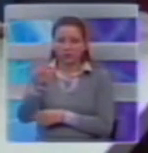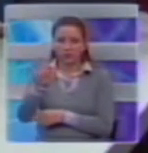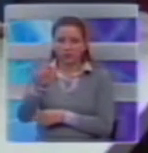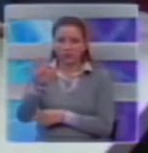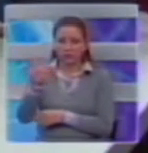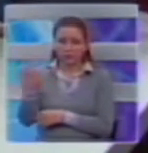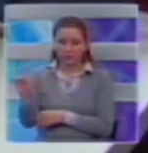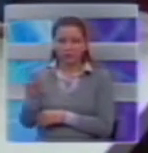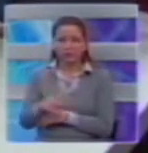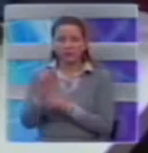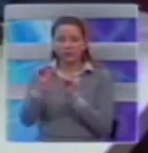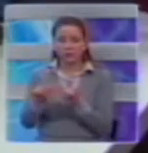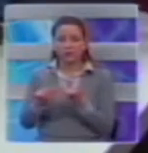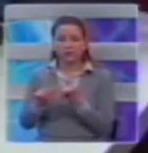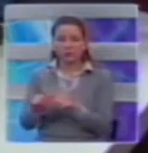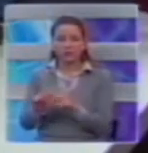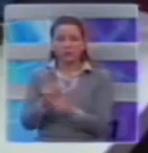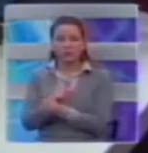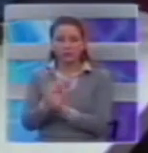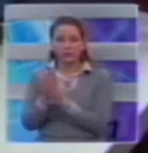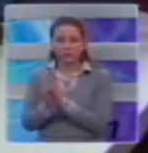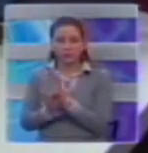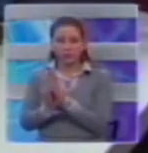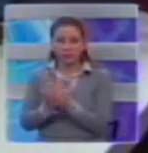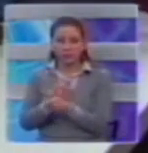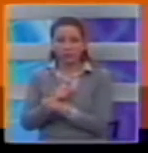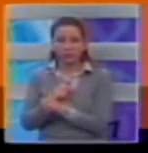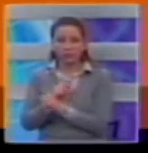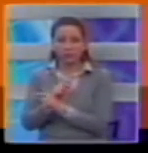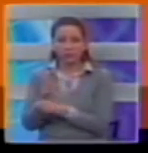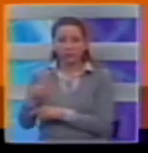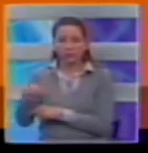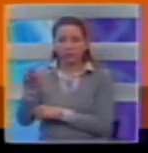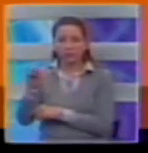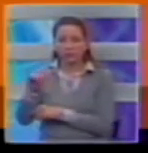099-2760-357. También nos pueden seguir en redes sociales, en Twitter,